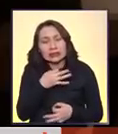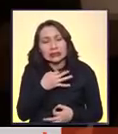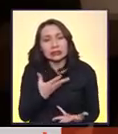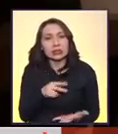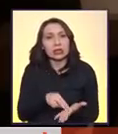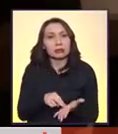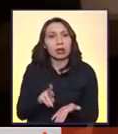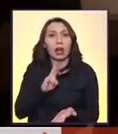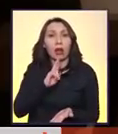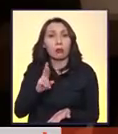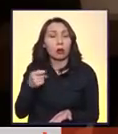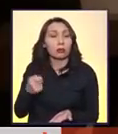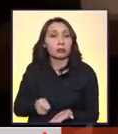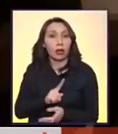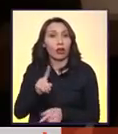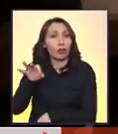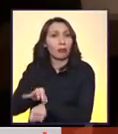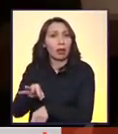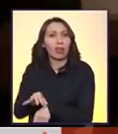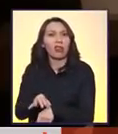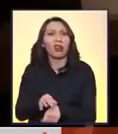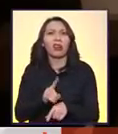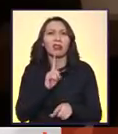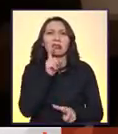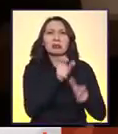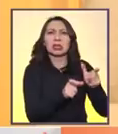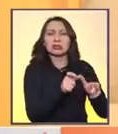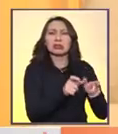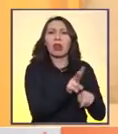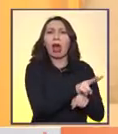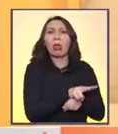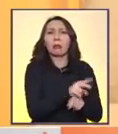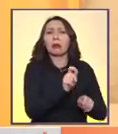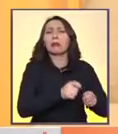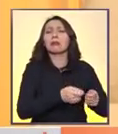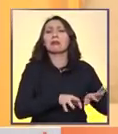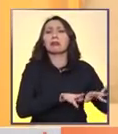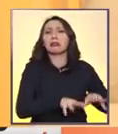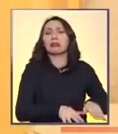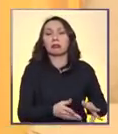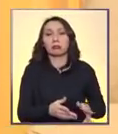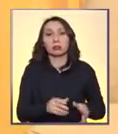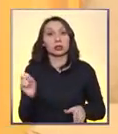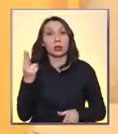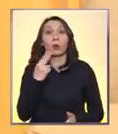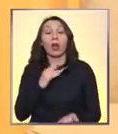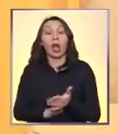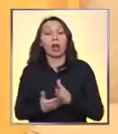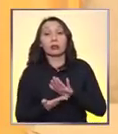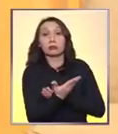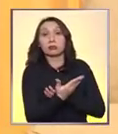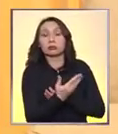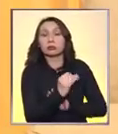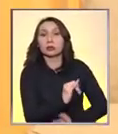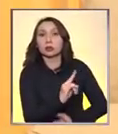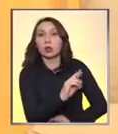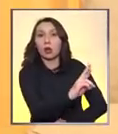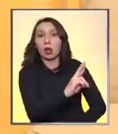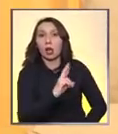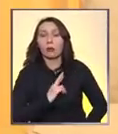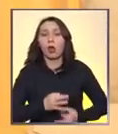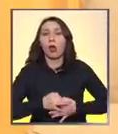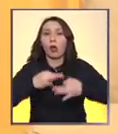resolución que ni siquiera es médica, sino que administrativa. Acabamos de enviar una segunda carta. Con eso tenemos que saber efectivamente cuál es la respuesta